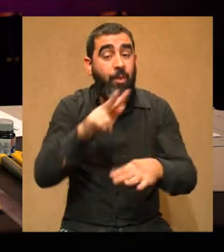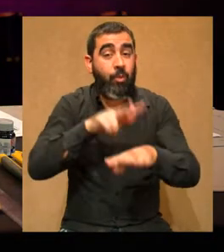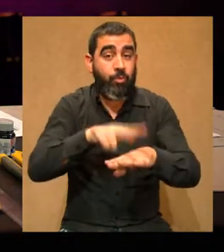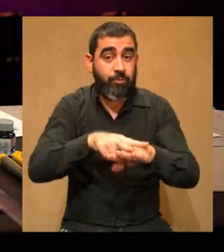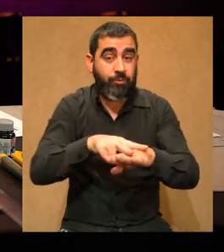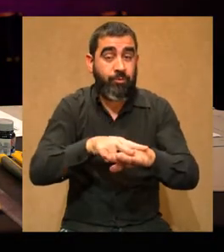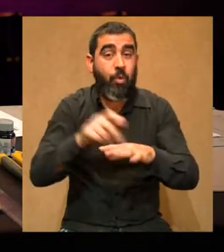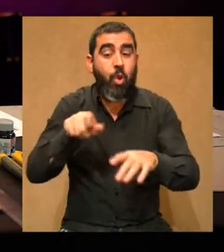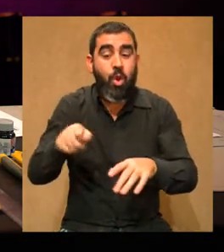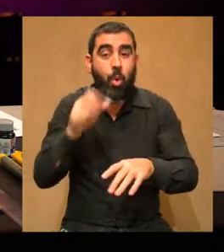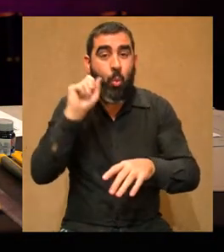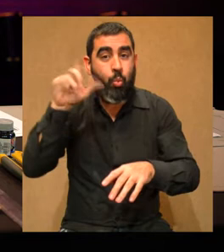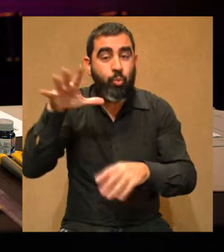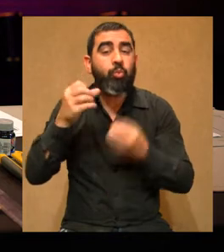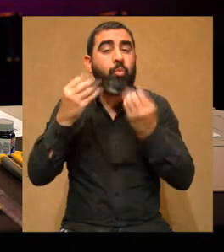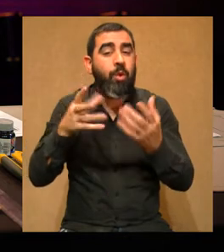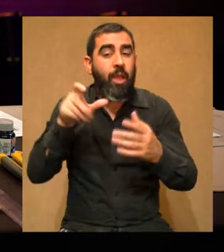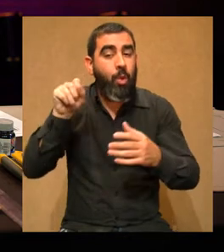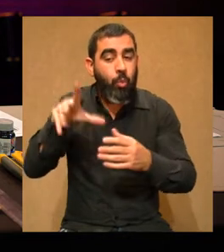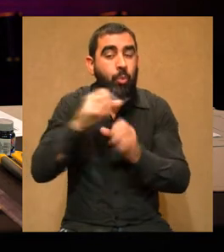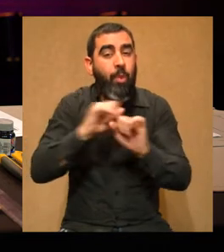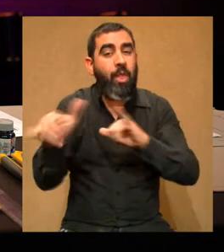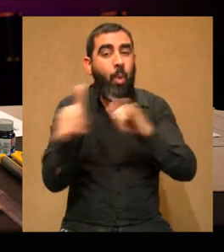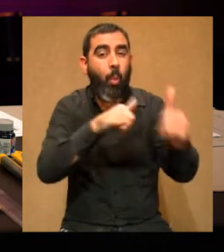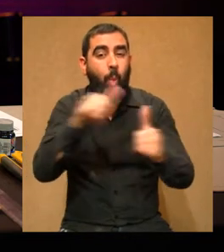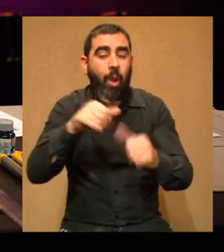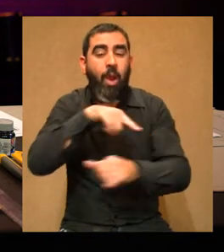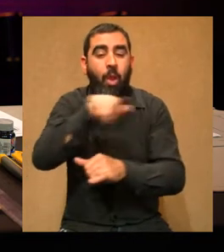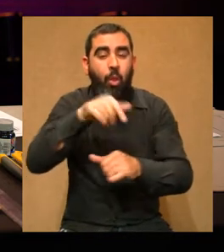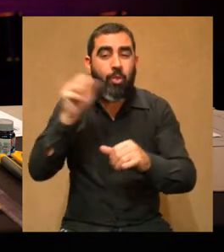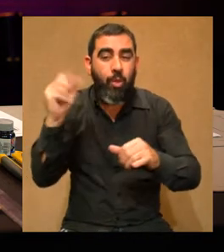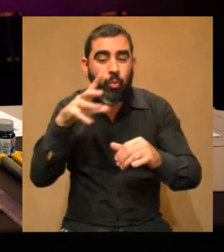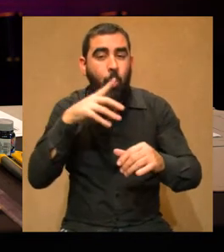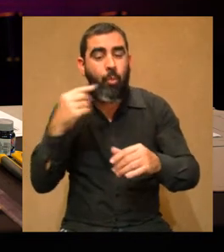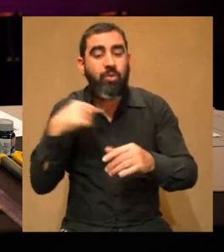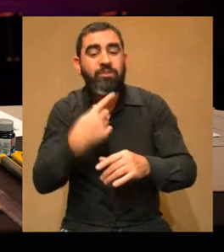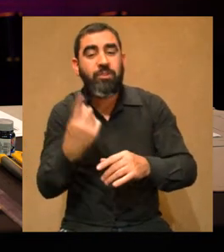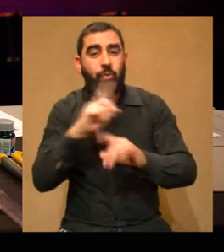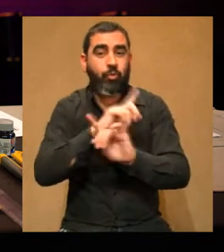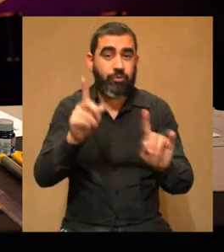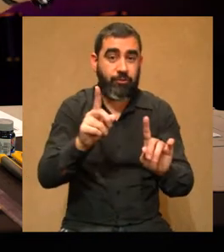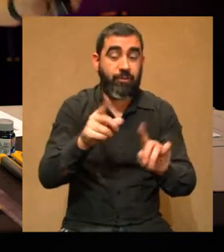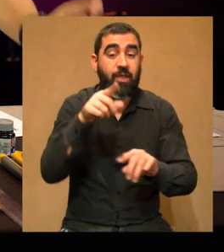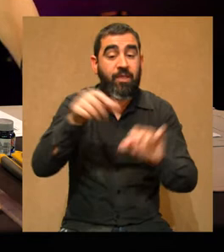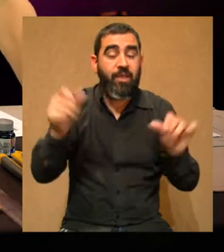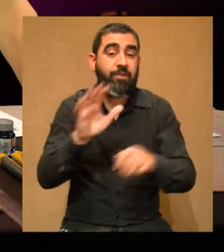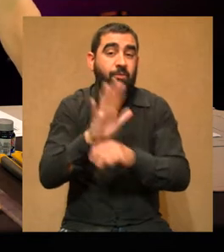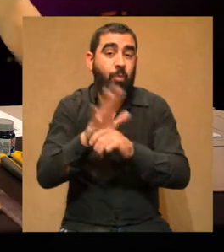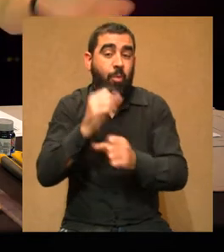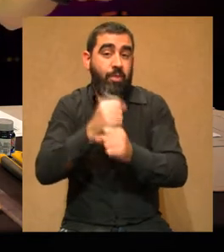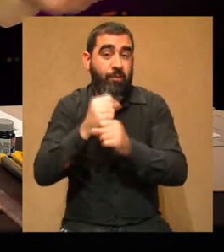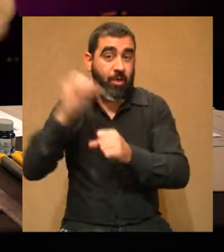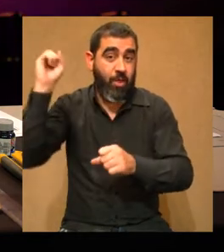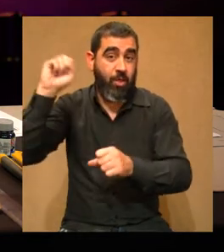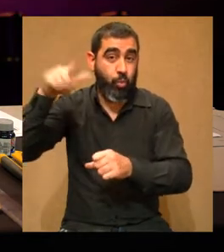les recomiendo una linterna a mano porque con la linterna podemos jugar a ver por donde entra la luz y cómo afecta el espacio ahí estemos de iluminadores